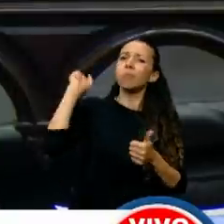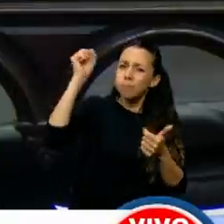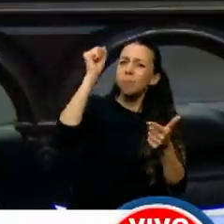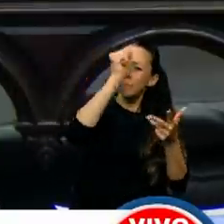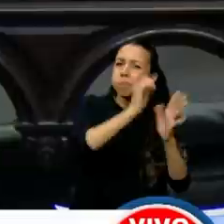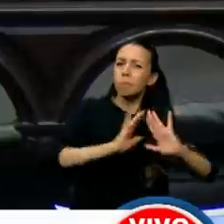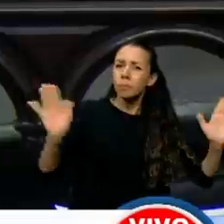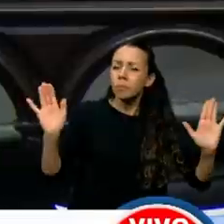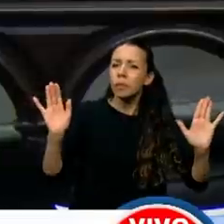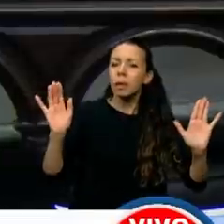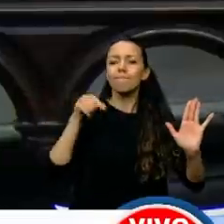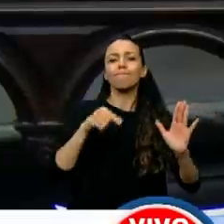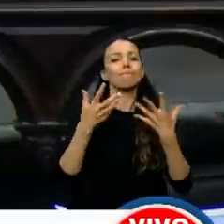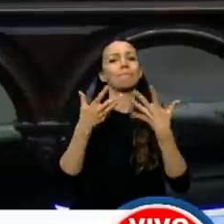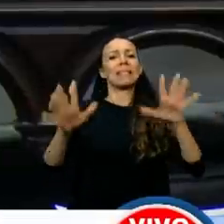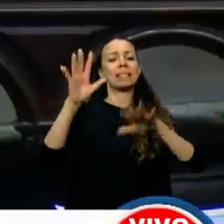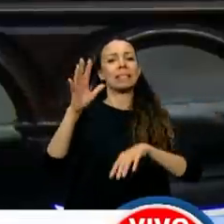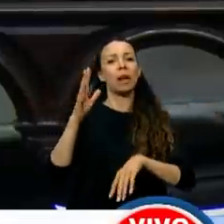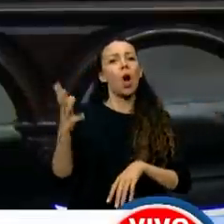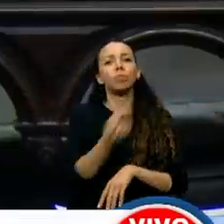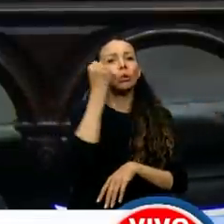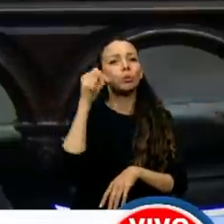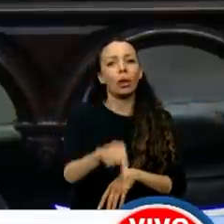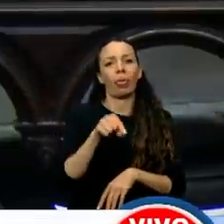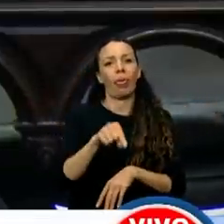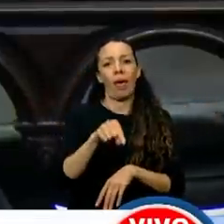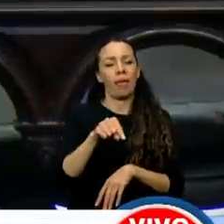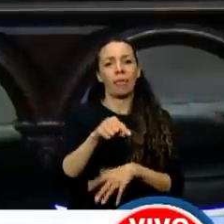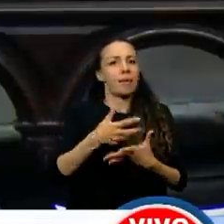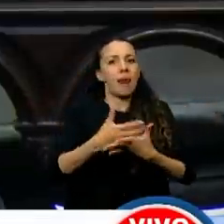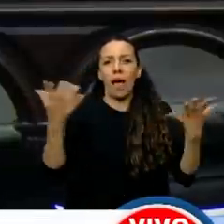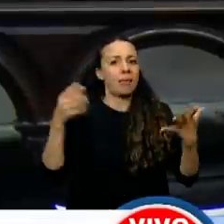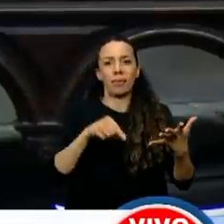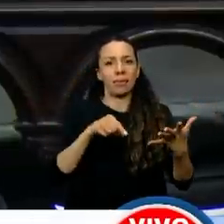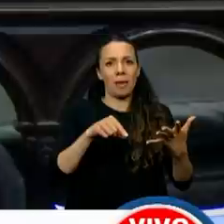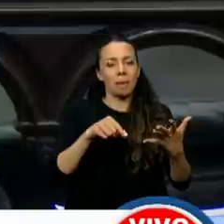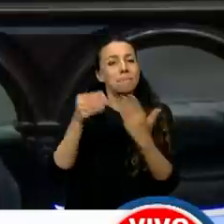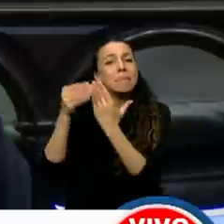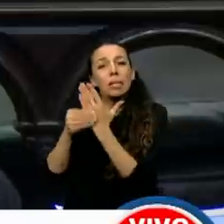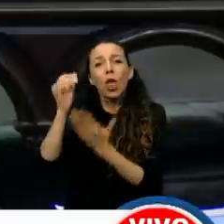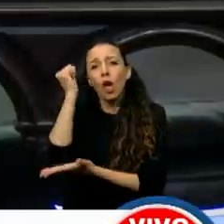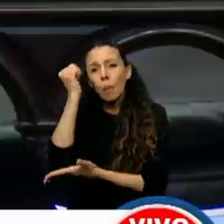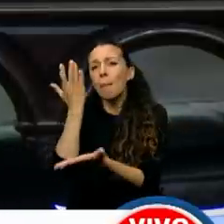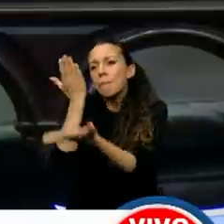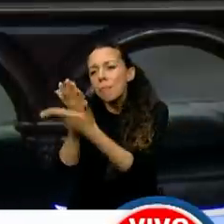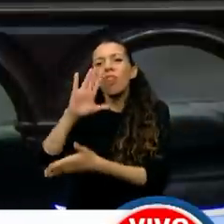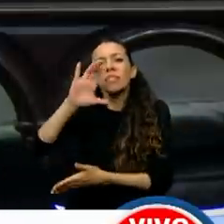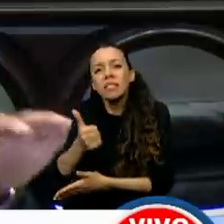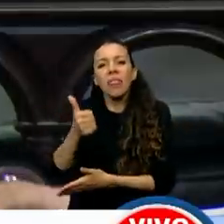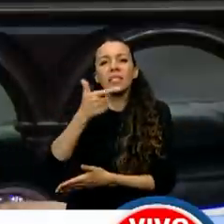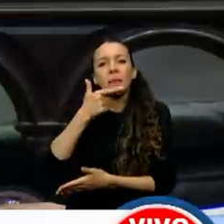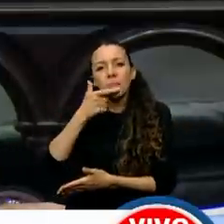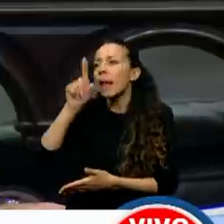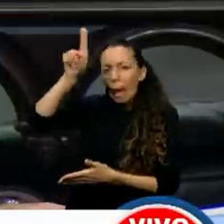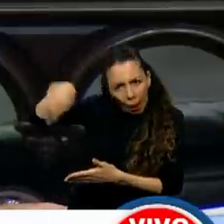perdiendo enorme oportunidad le dijimos al ministro de economía- que viniera el 16 de septiembre a